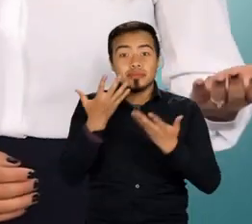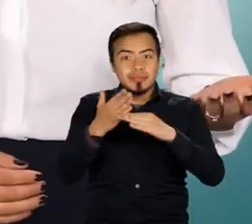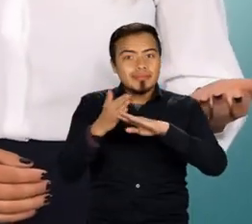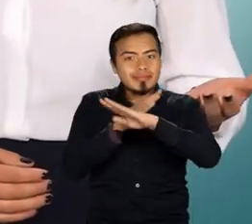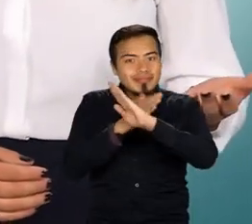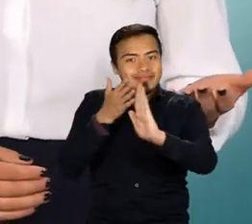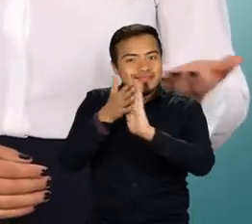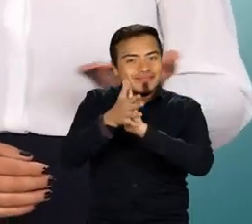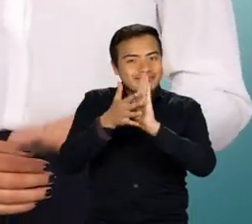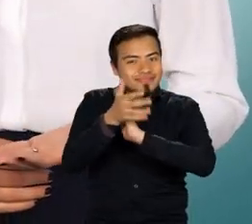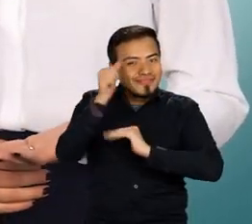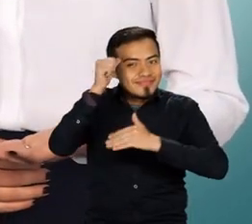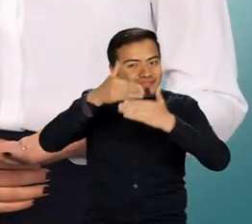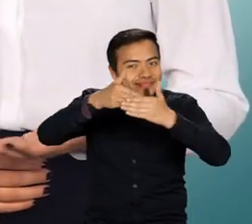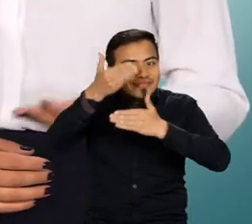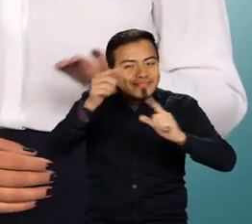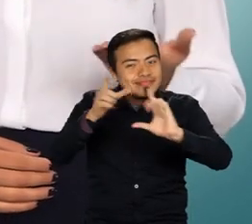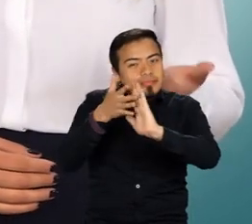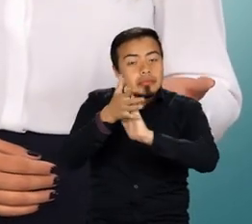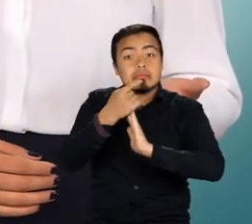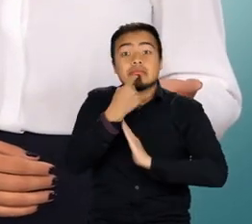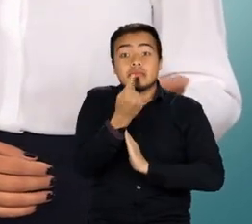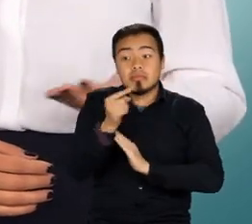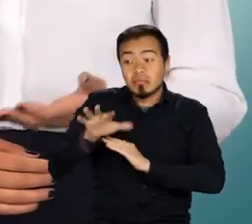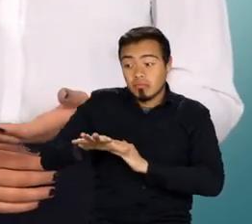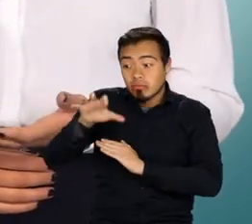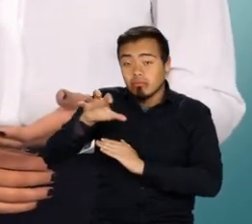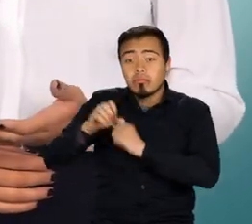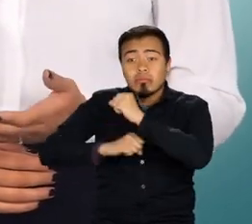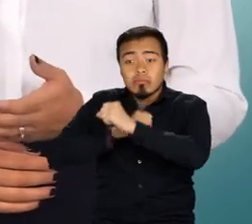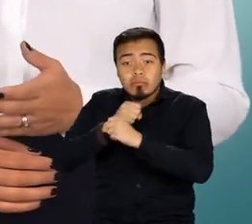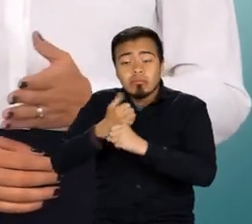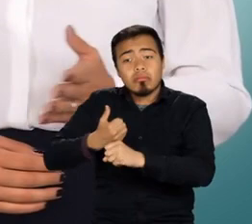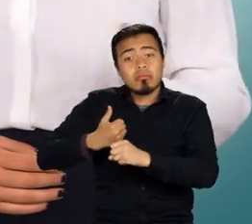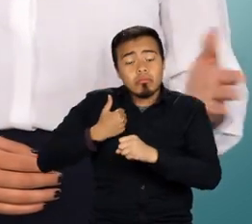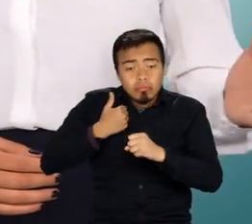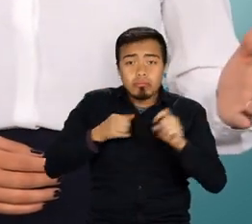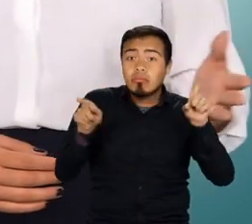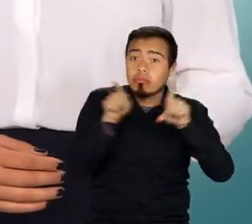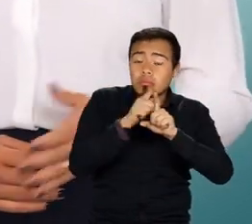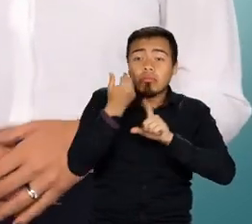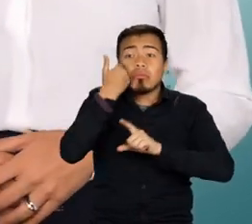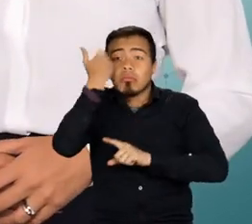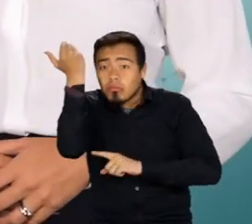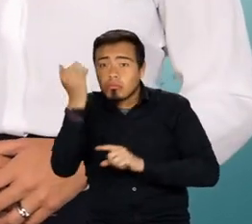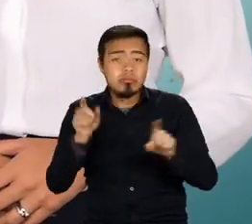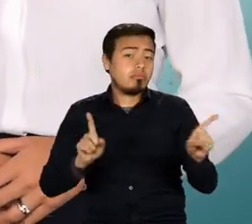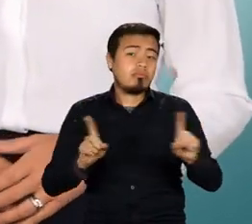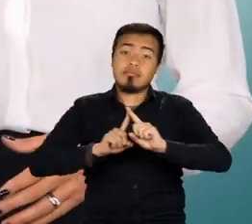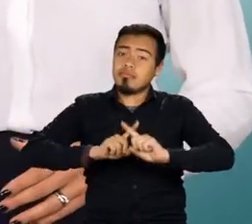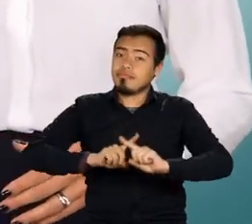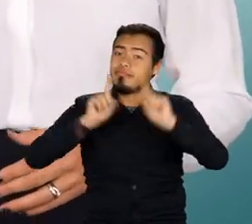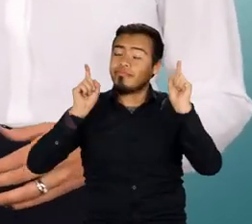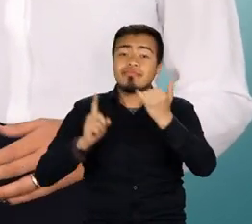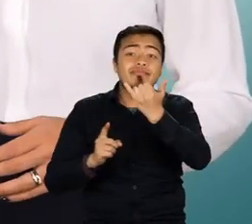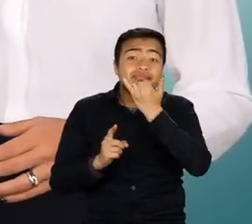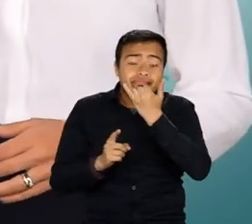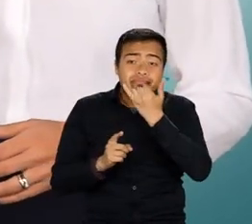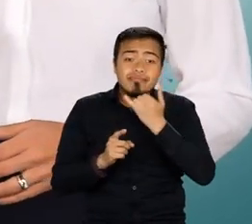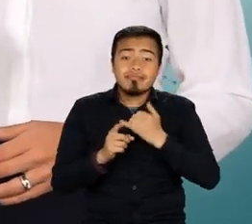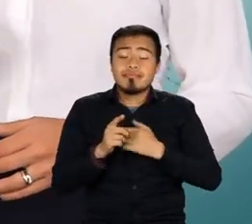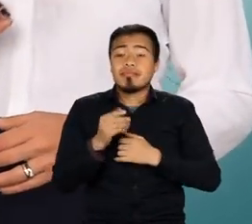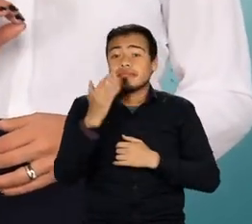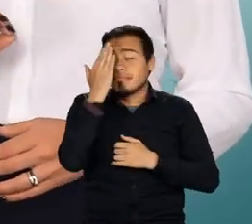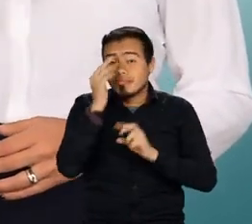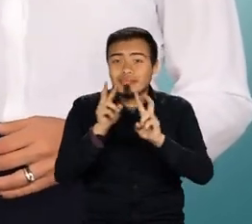Como dijimos al inicio de nuestro programa, los cánceres en la edad pediátrica no son iguales a los cánceres de los adultos, especialmente porque